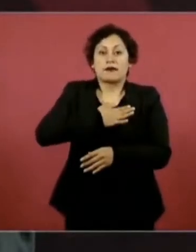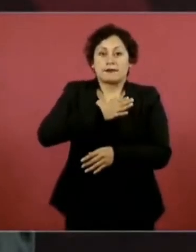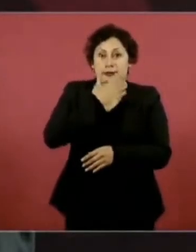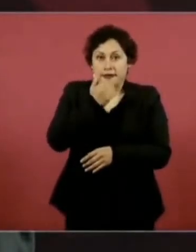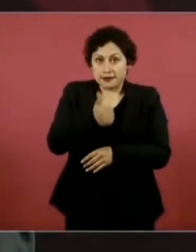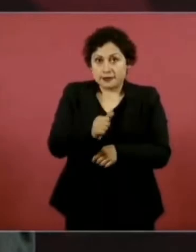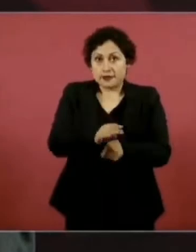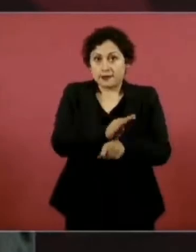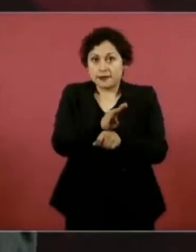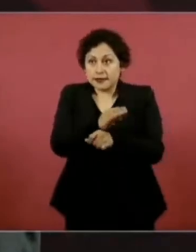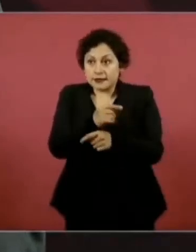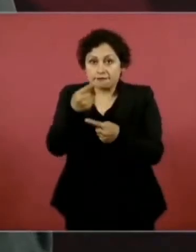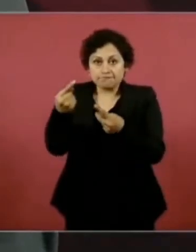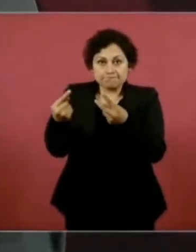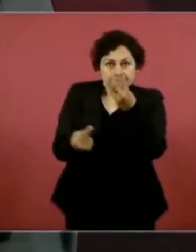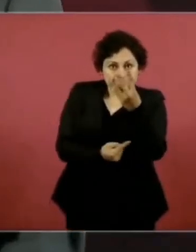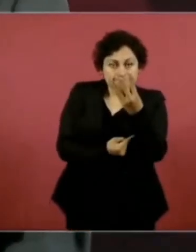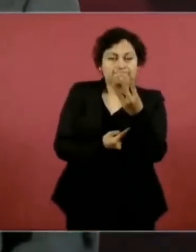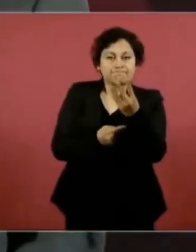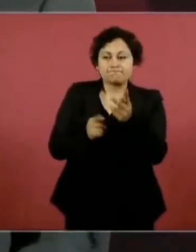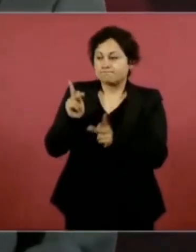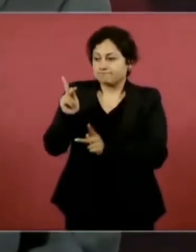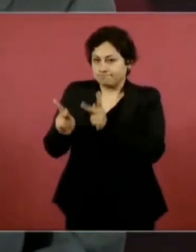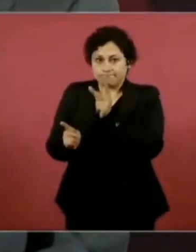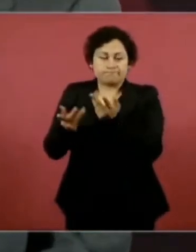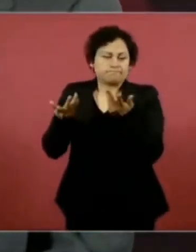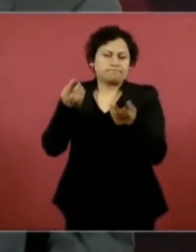bienestar por ejemplo